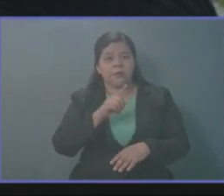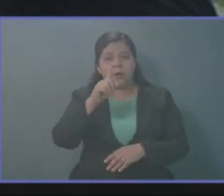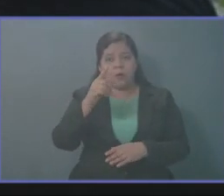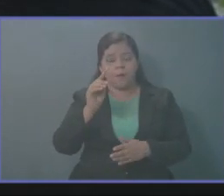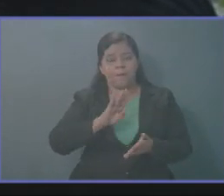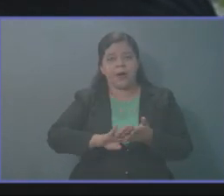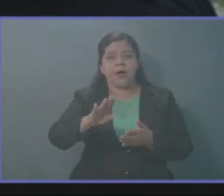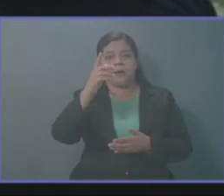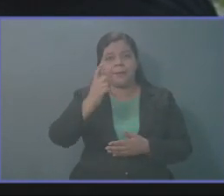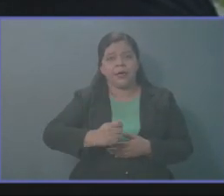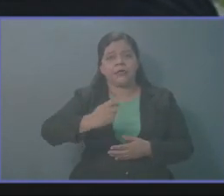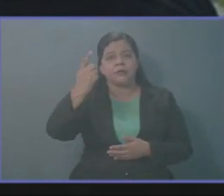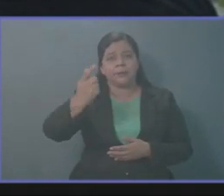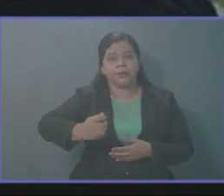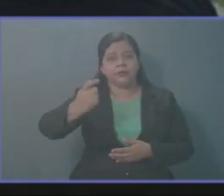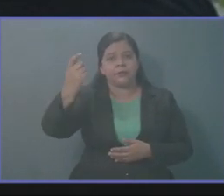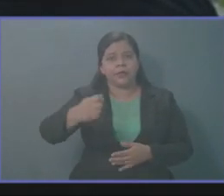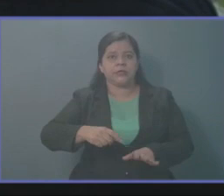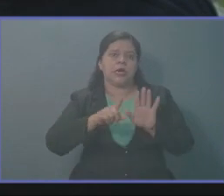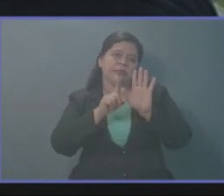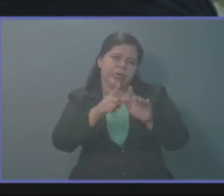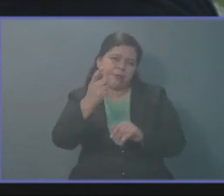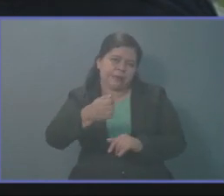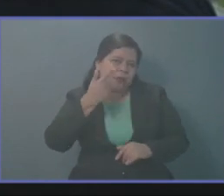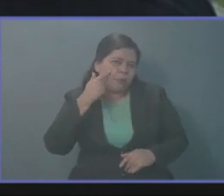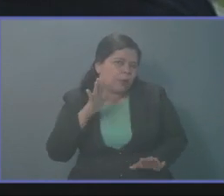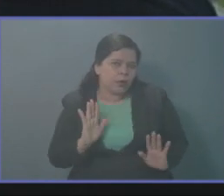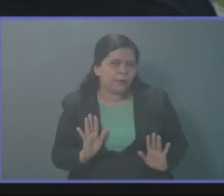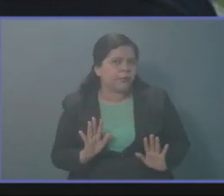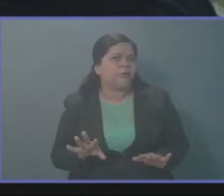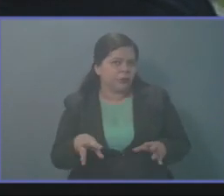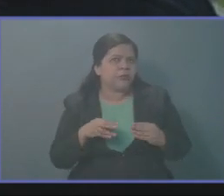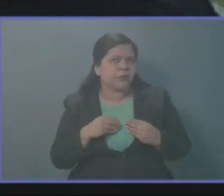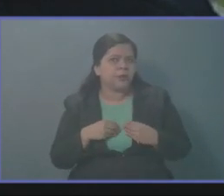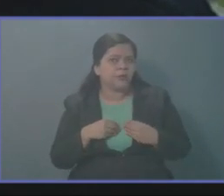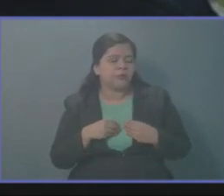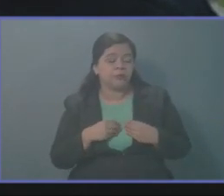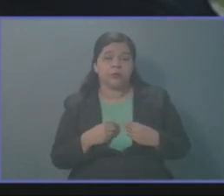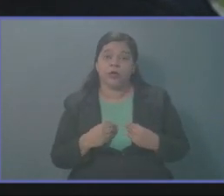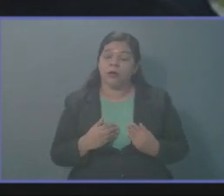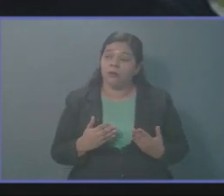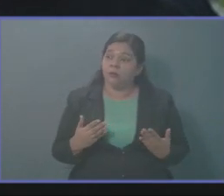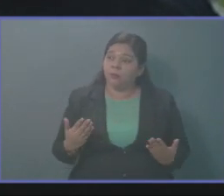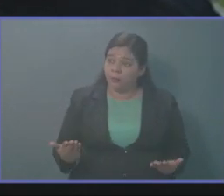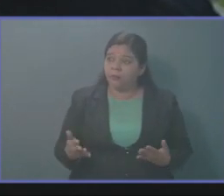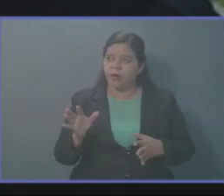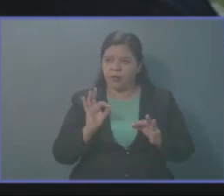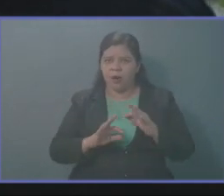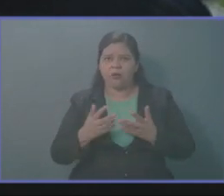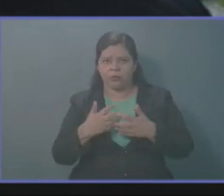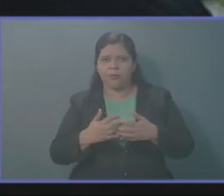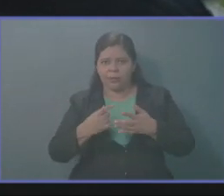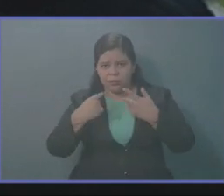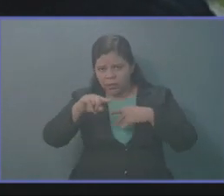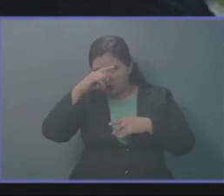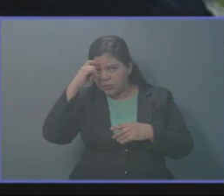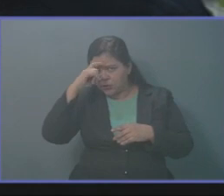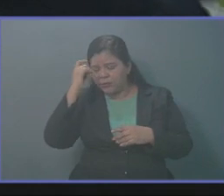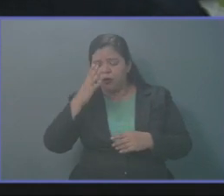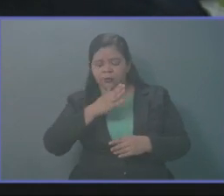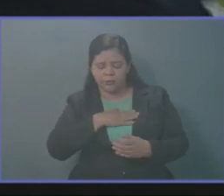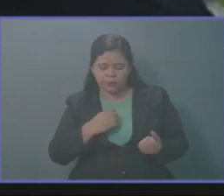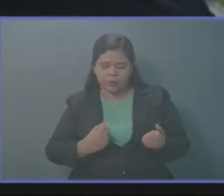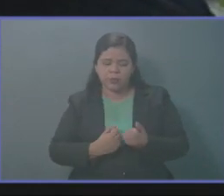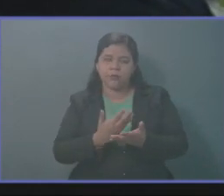cuota, hasta 6 meses, por ejemplo, se los acepta. Pero hay empresas que han funcionado. Entonces yo me adhiero, nos adherimos a